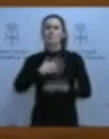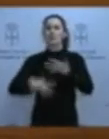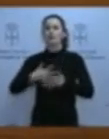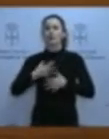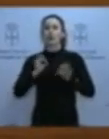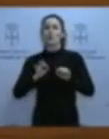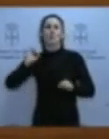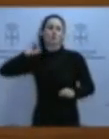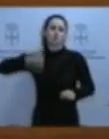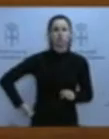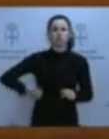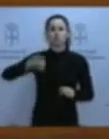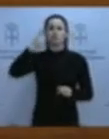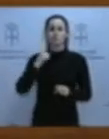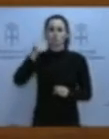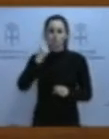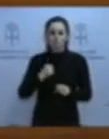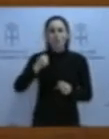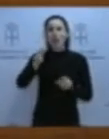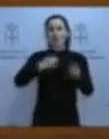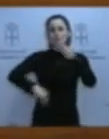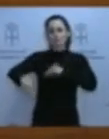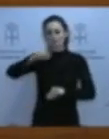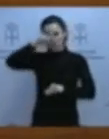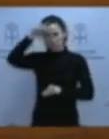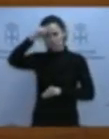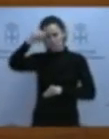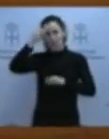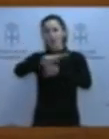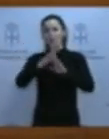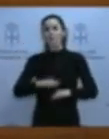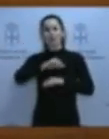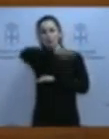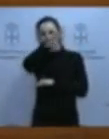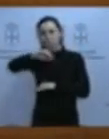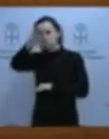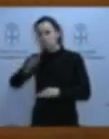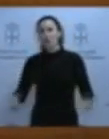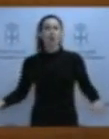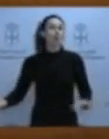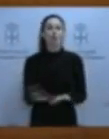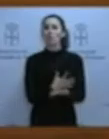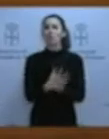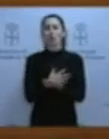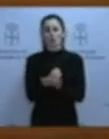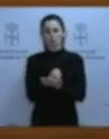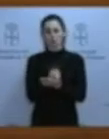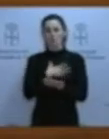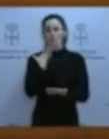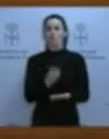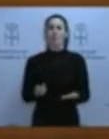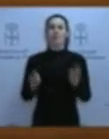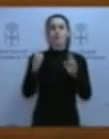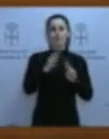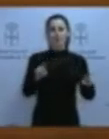tradiciones, cultura, gastronomía, paisajes y paisanajes. Y este cóctel lo podríamos ver reflejado en cada